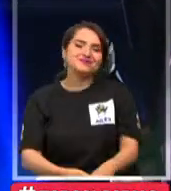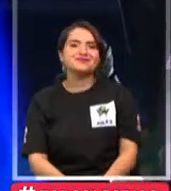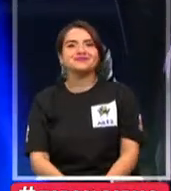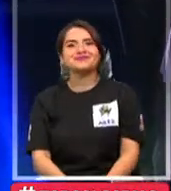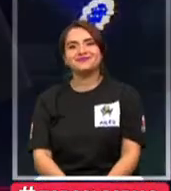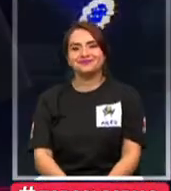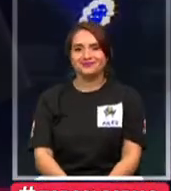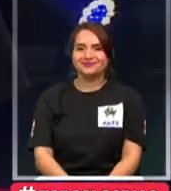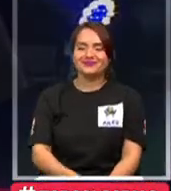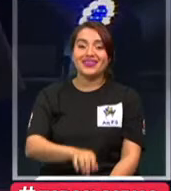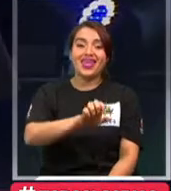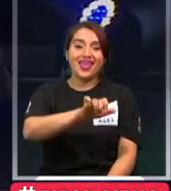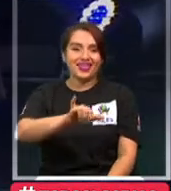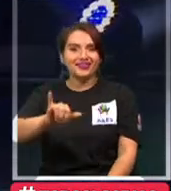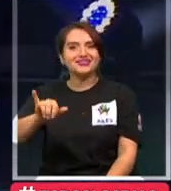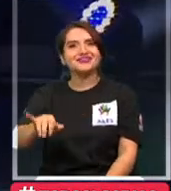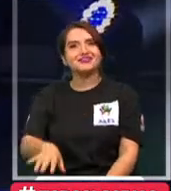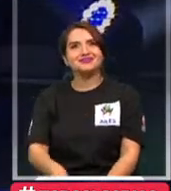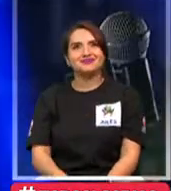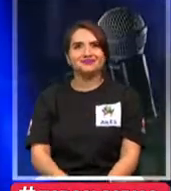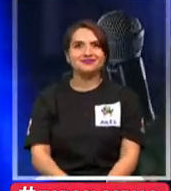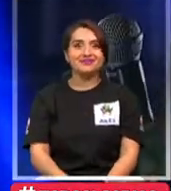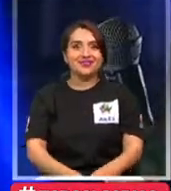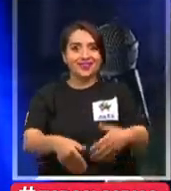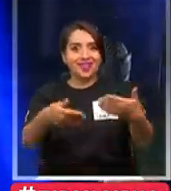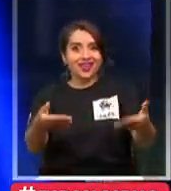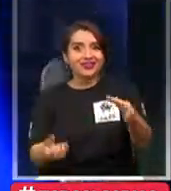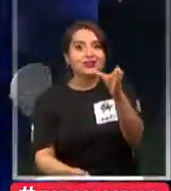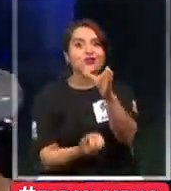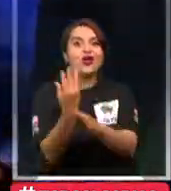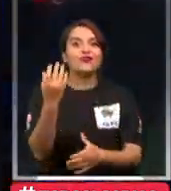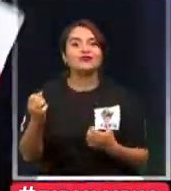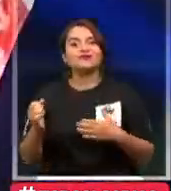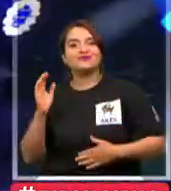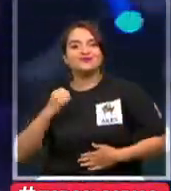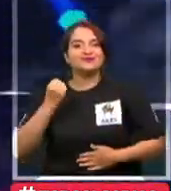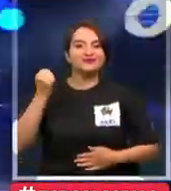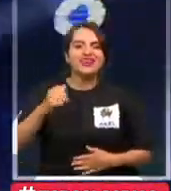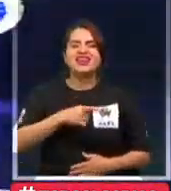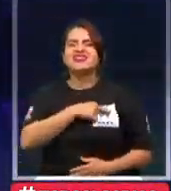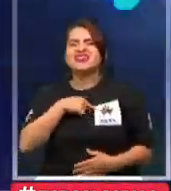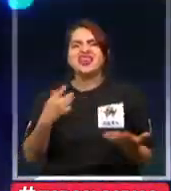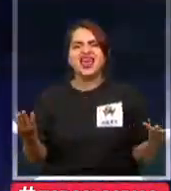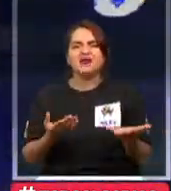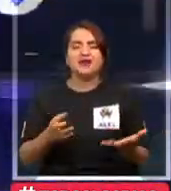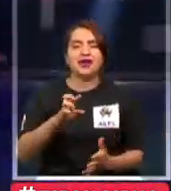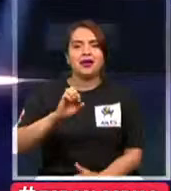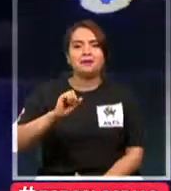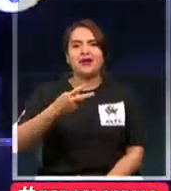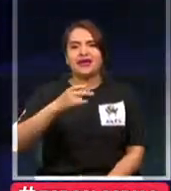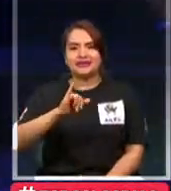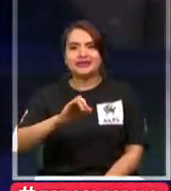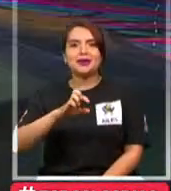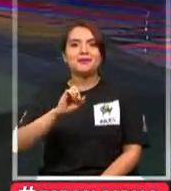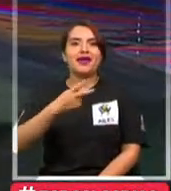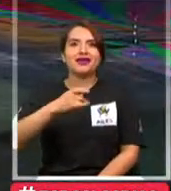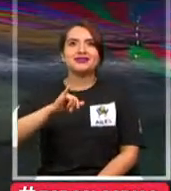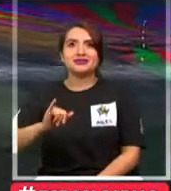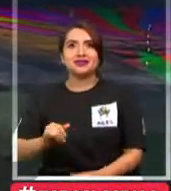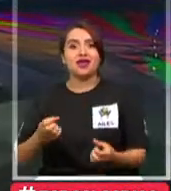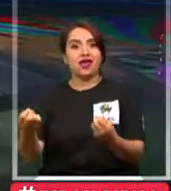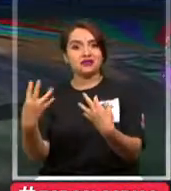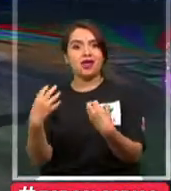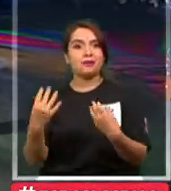yeah. Hey. Este es el nuevo ritmo, se llama Pachi Pachi, enseñar a